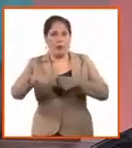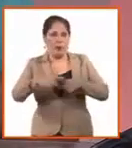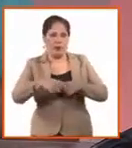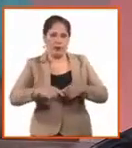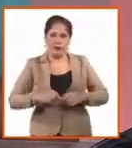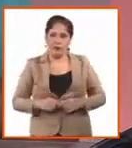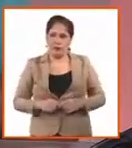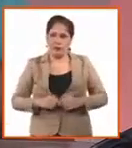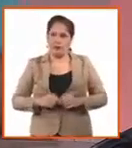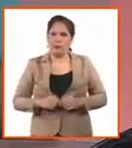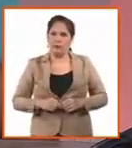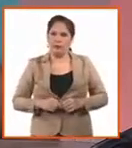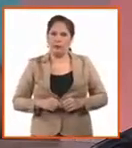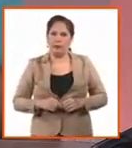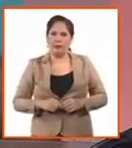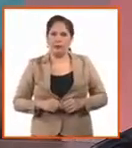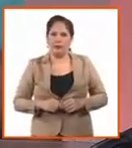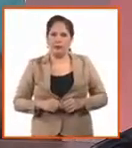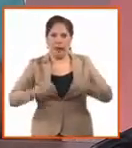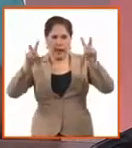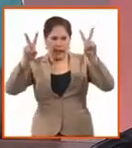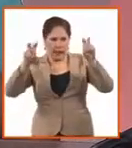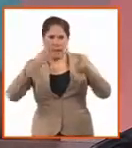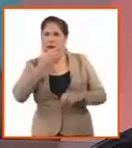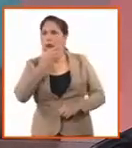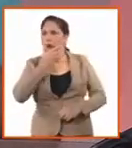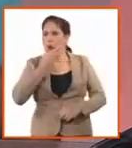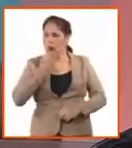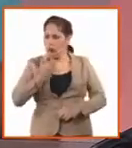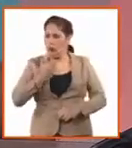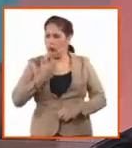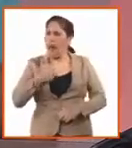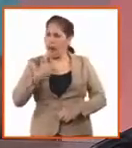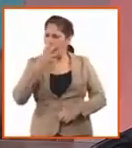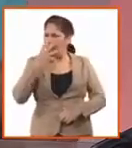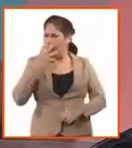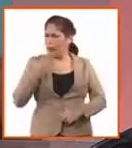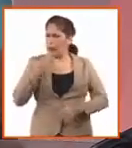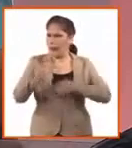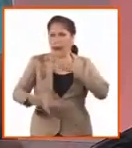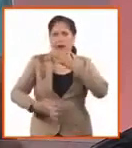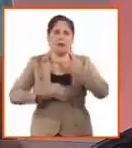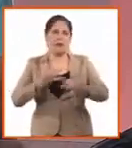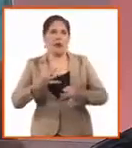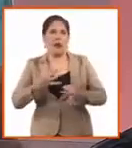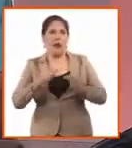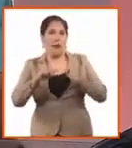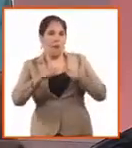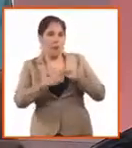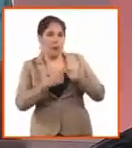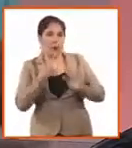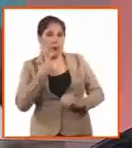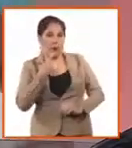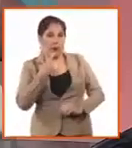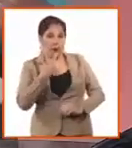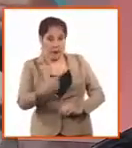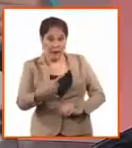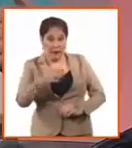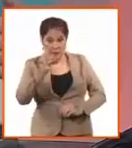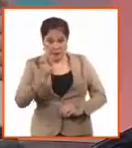volviendo muy brevemente al tema del adjunto de una cosa que me gustaría remarcar y es el hecho de que el punto de enunciación de